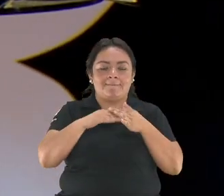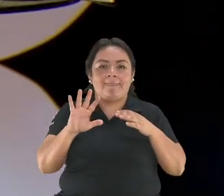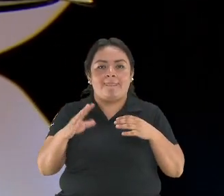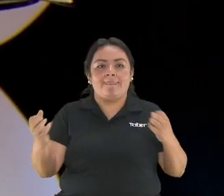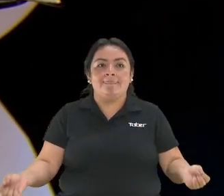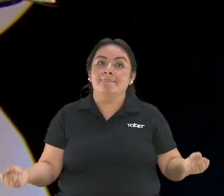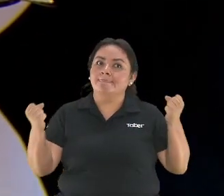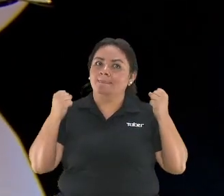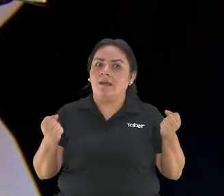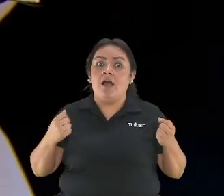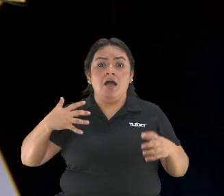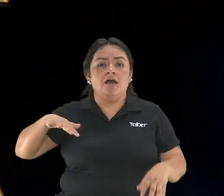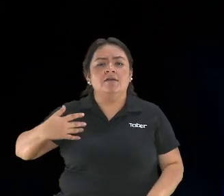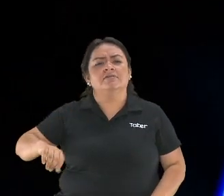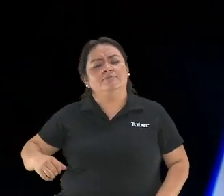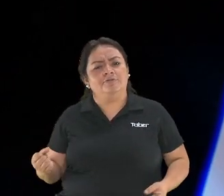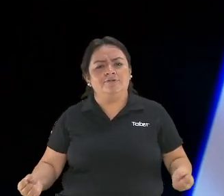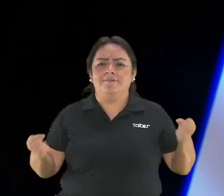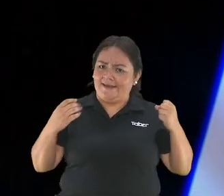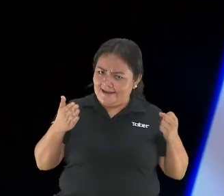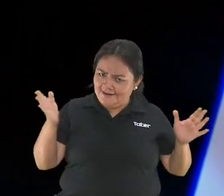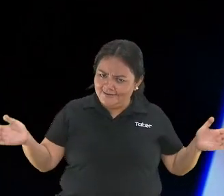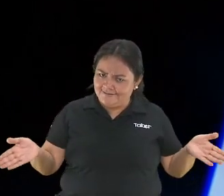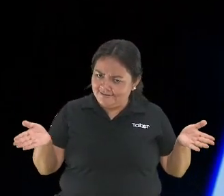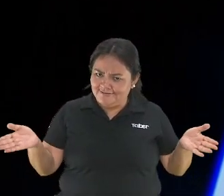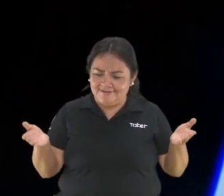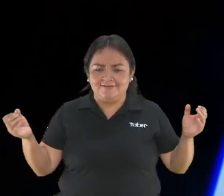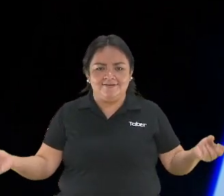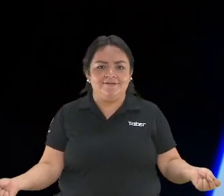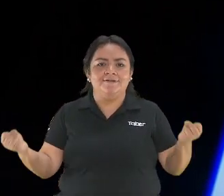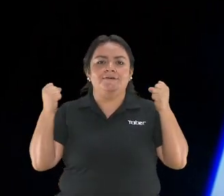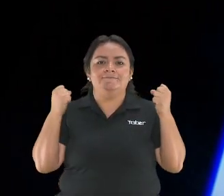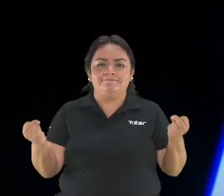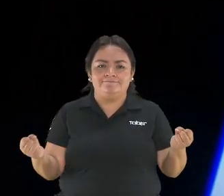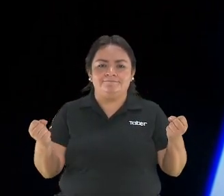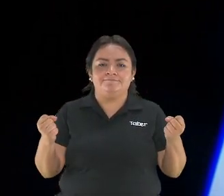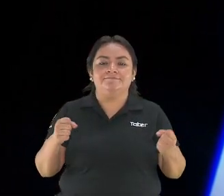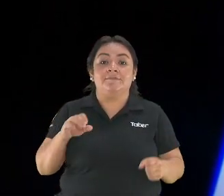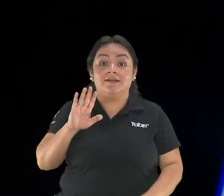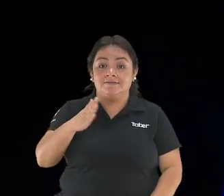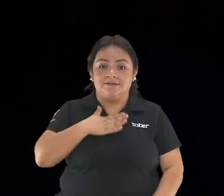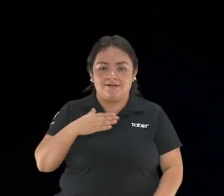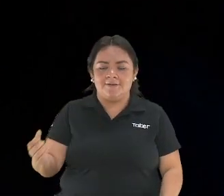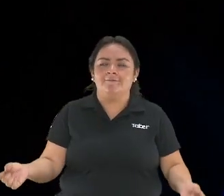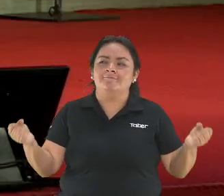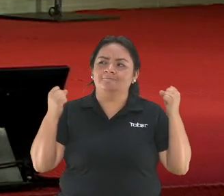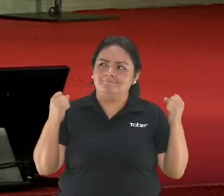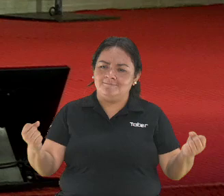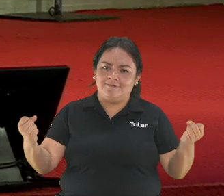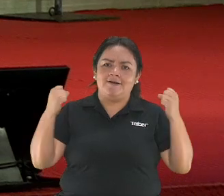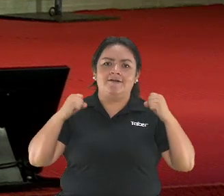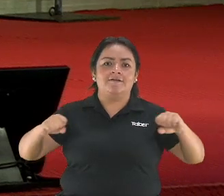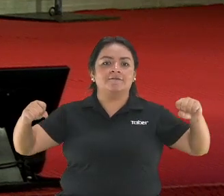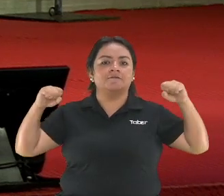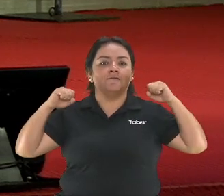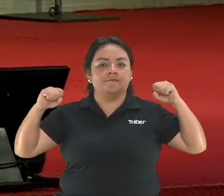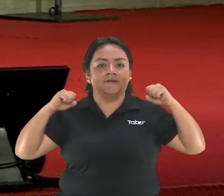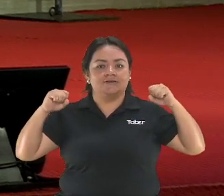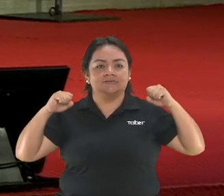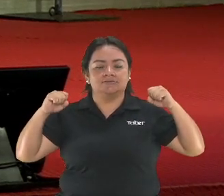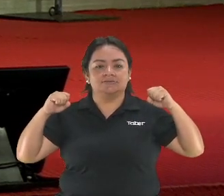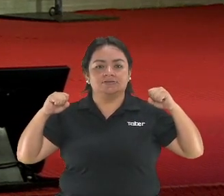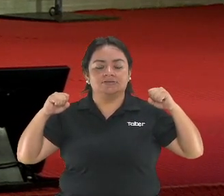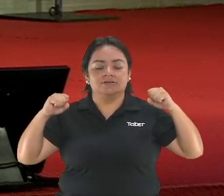5 libras hay pero qué poquito si para ti si entendés que estas cinco libras te van a ayudar a fortalecer esta